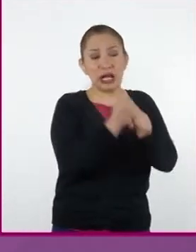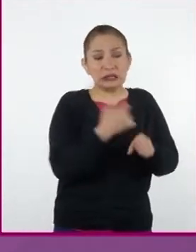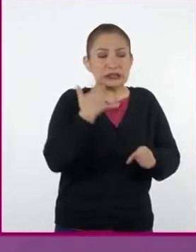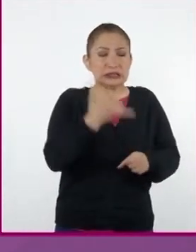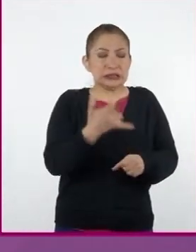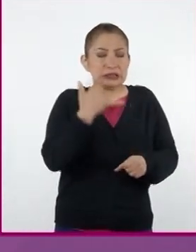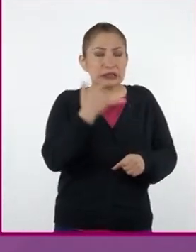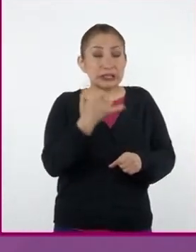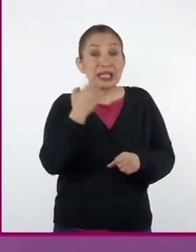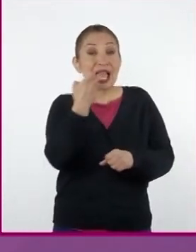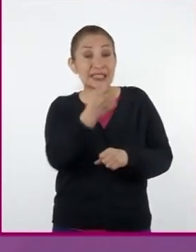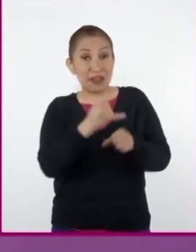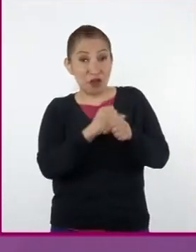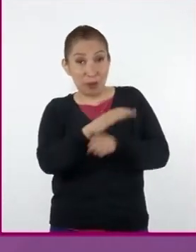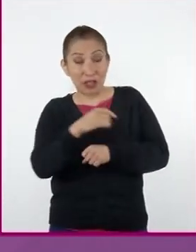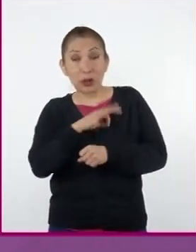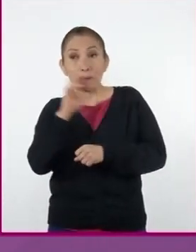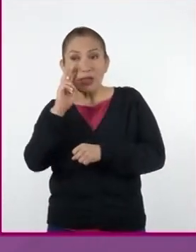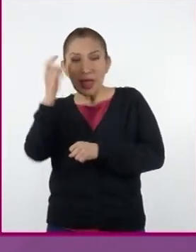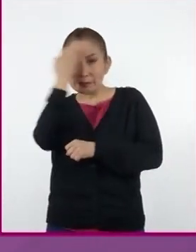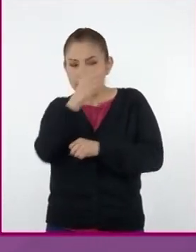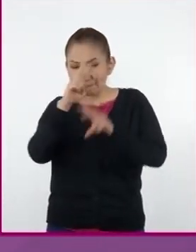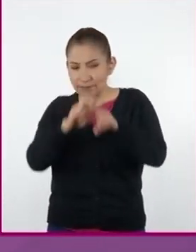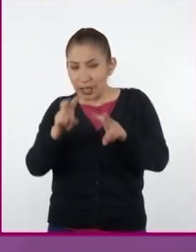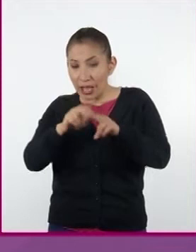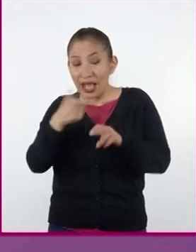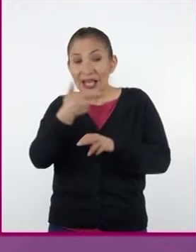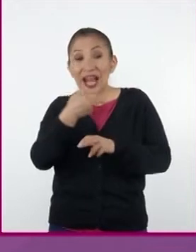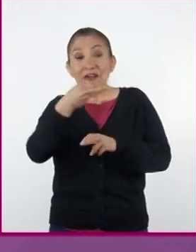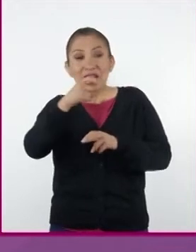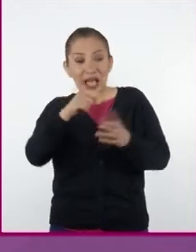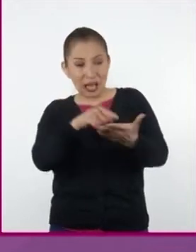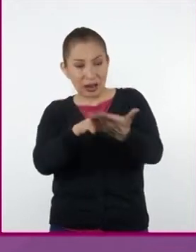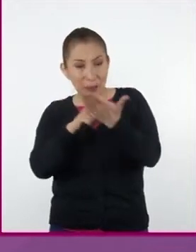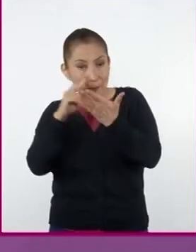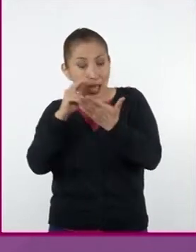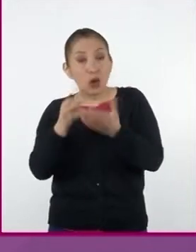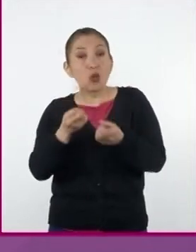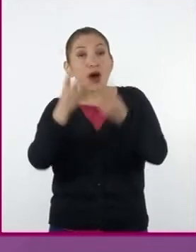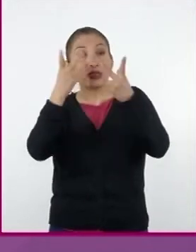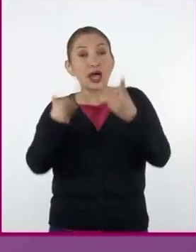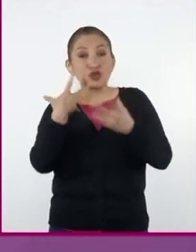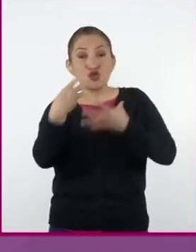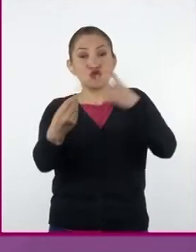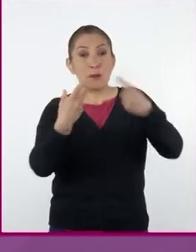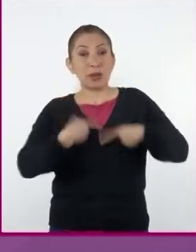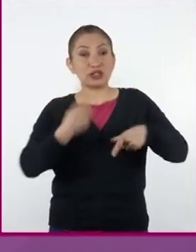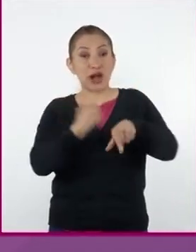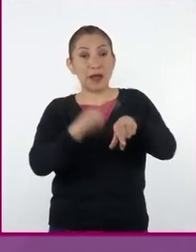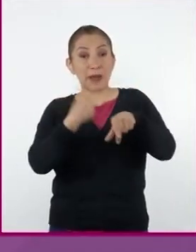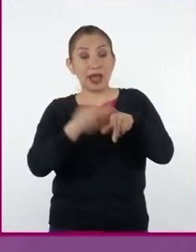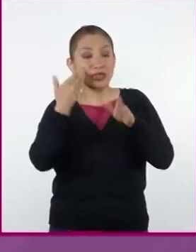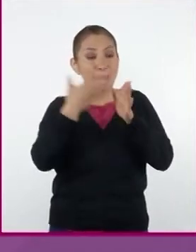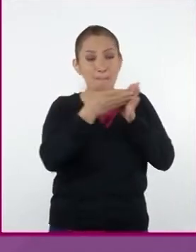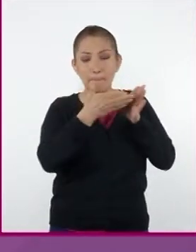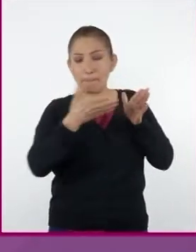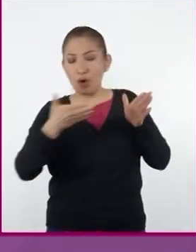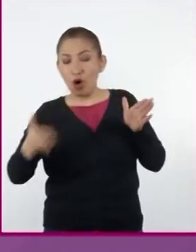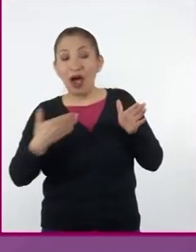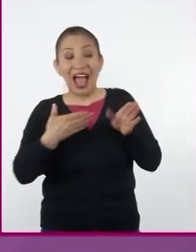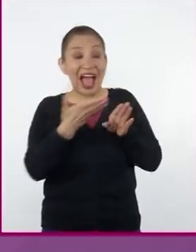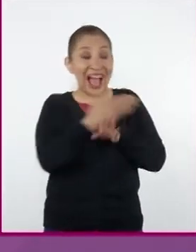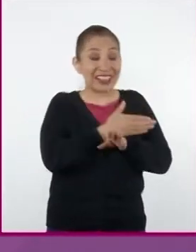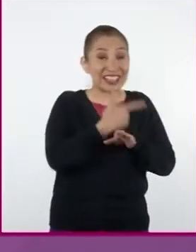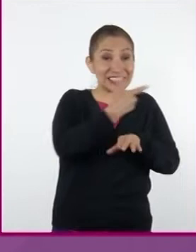lucha. Estos datos se pueden analizar a través de una gráfica que nos señala el número de brotes de viruela contra el tiempo, antes y después de